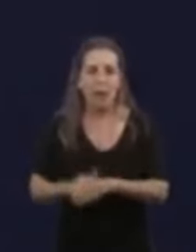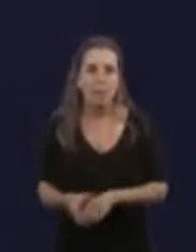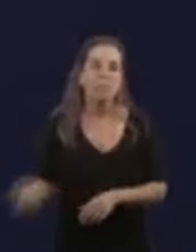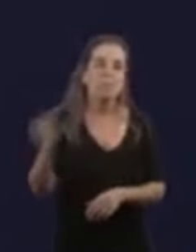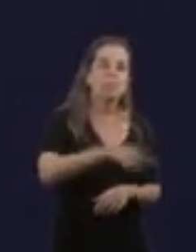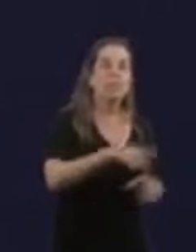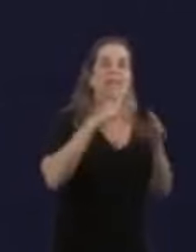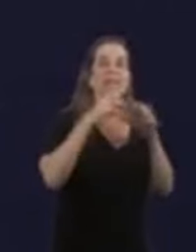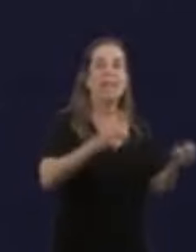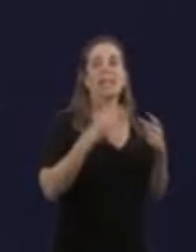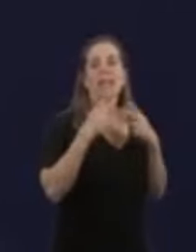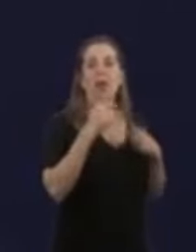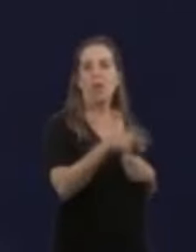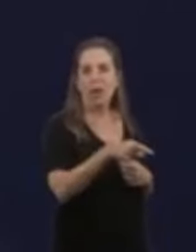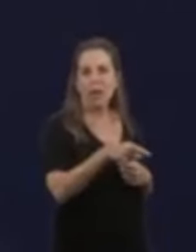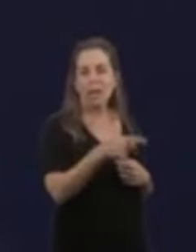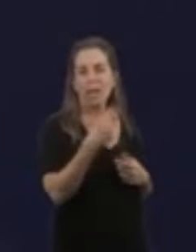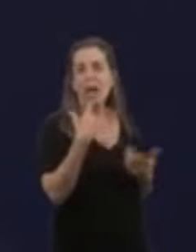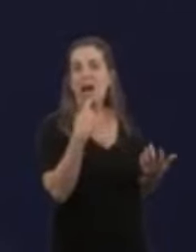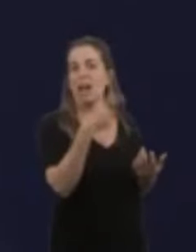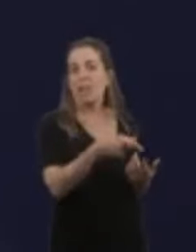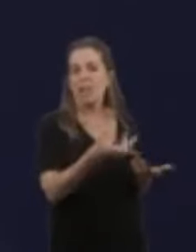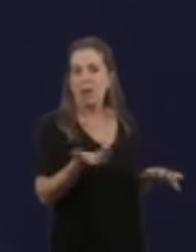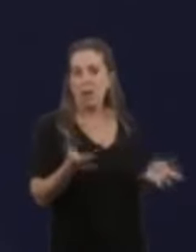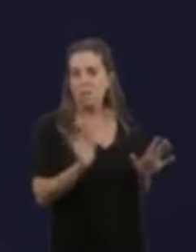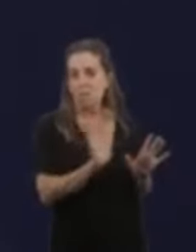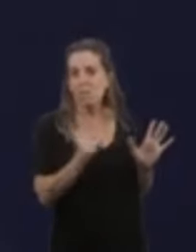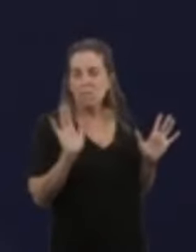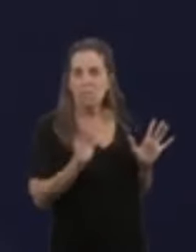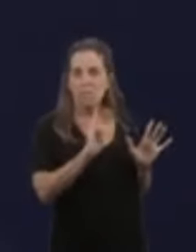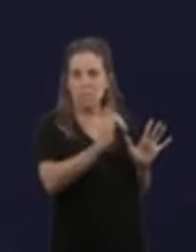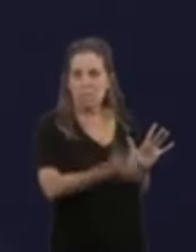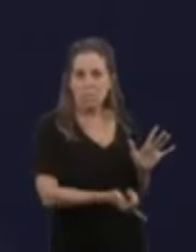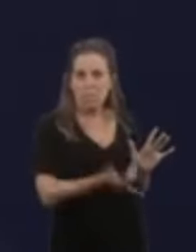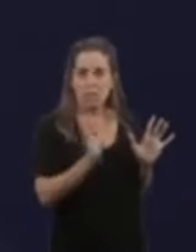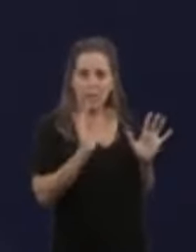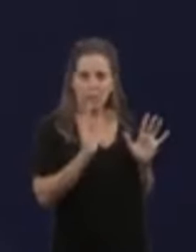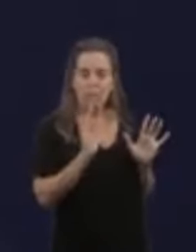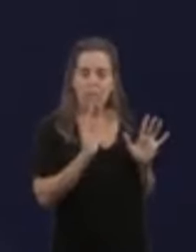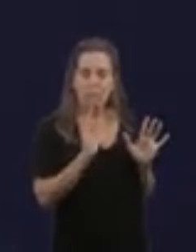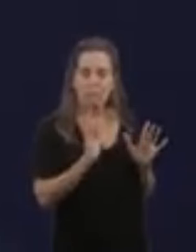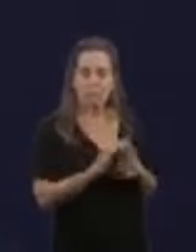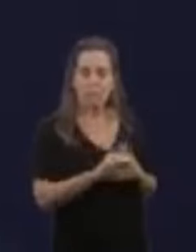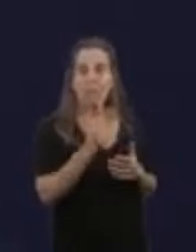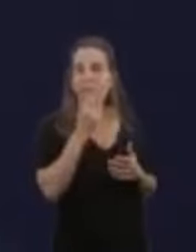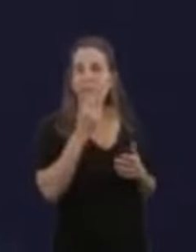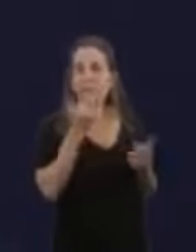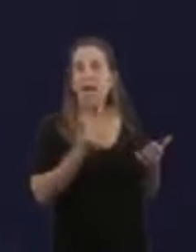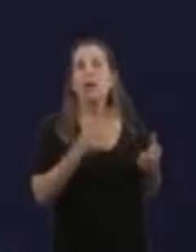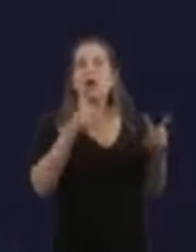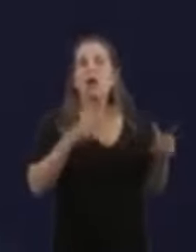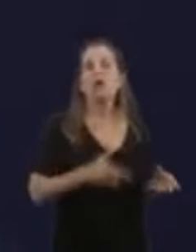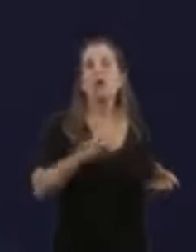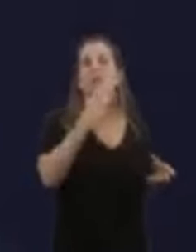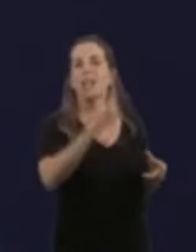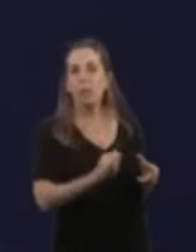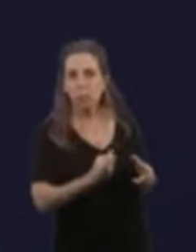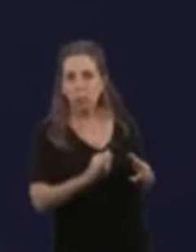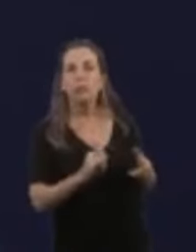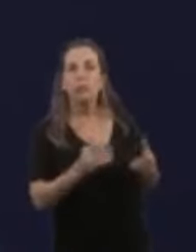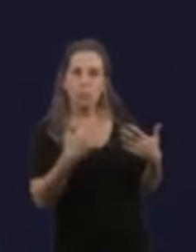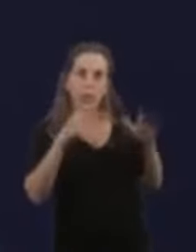por otro lado lo que dijo chirilo Es que efectivamente en los cortes programados si los hay los va a